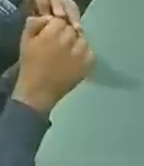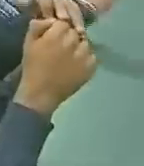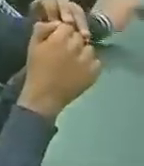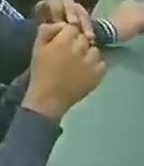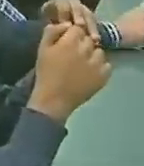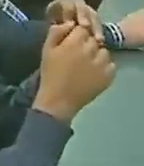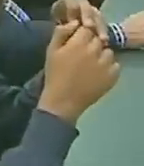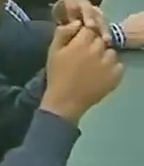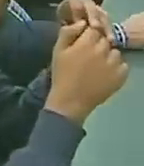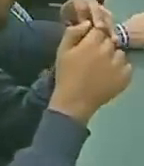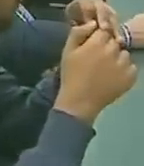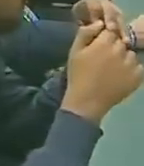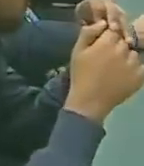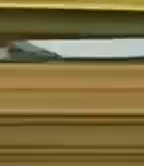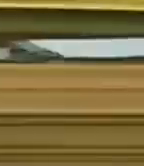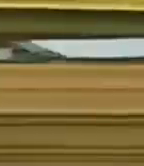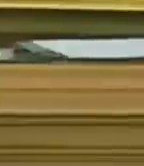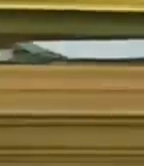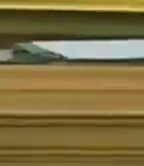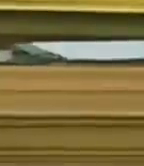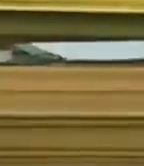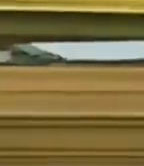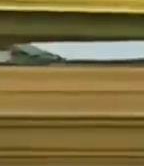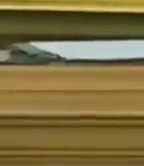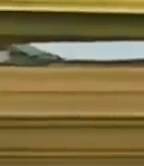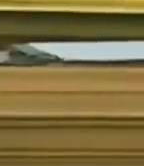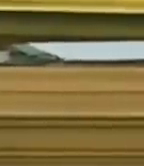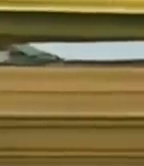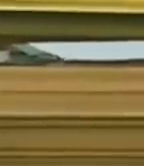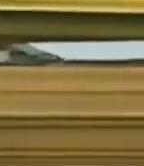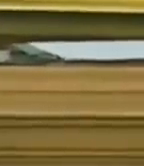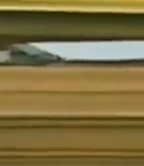Ciudadana secretaria, por favor, sírvase de dar lectura al proyecto de acuerdo.